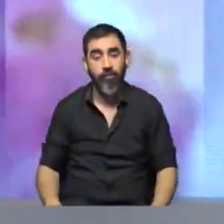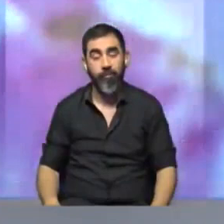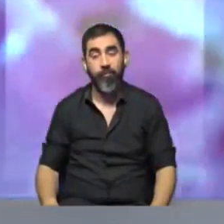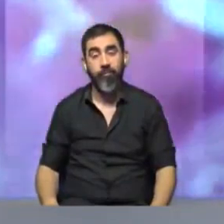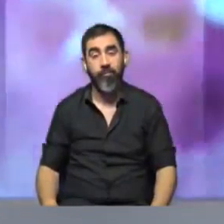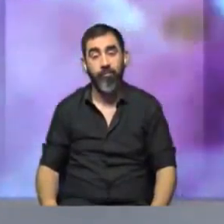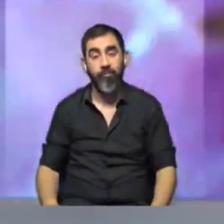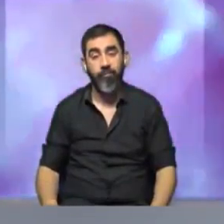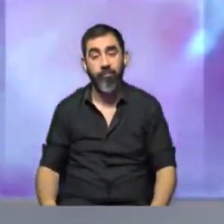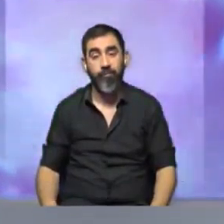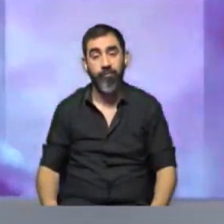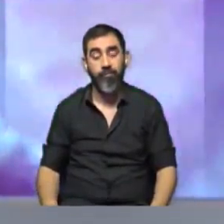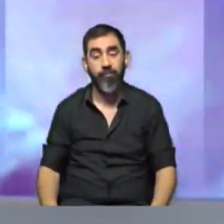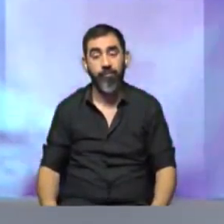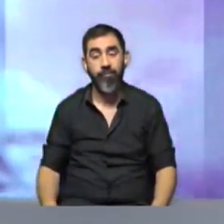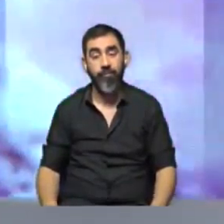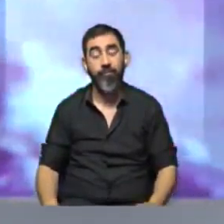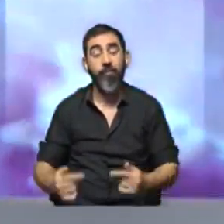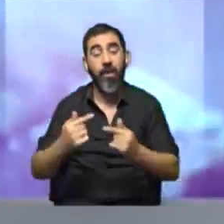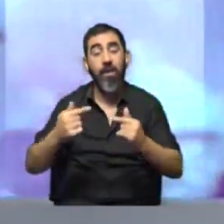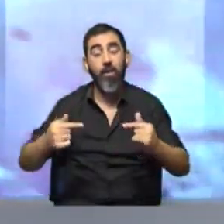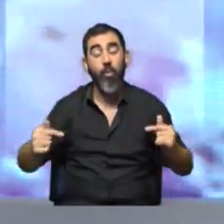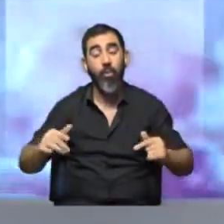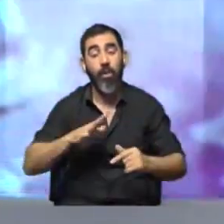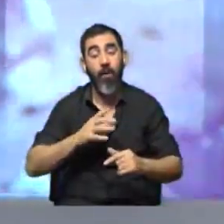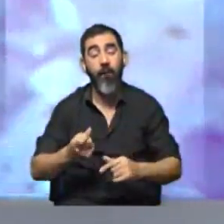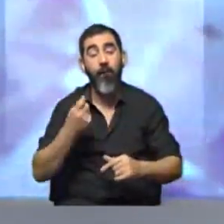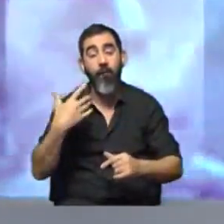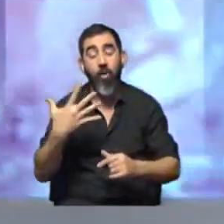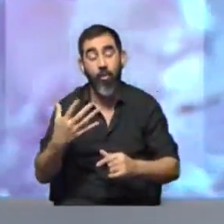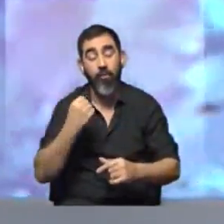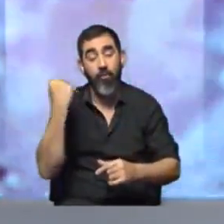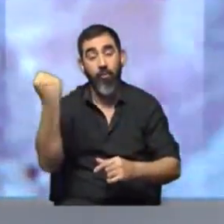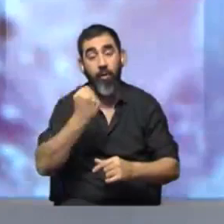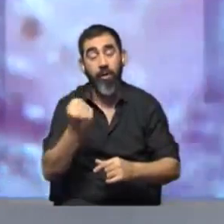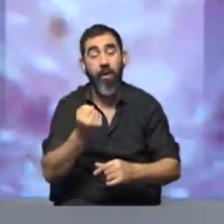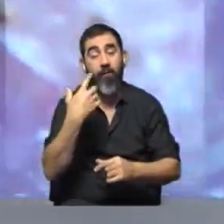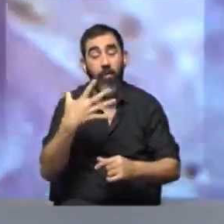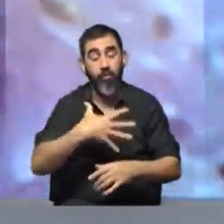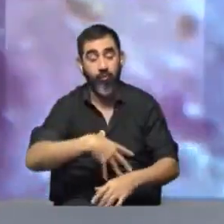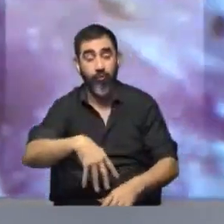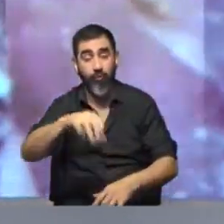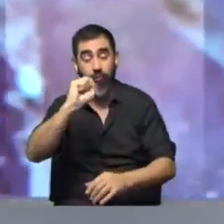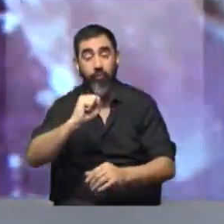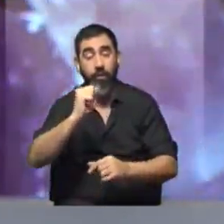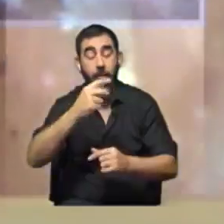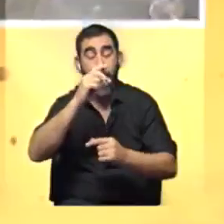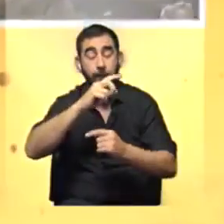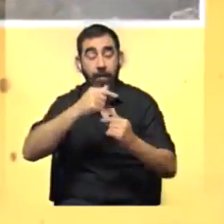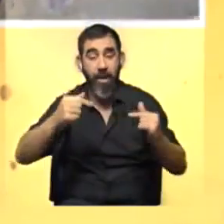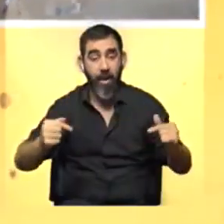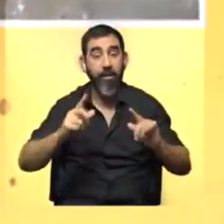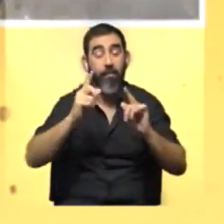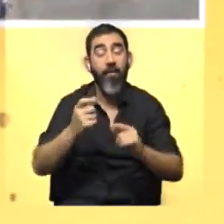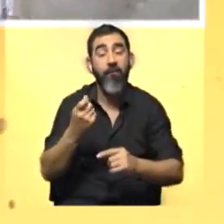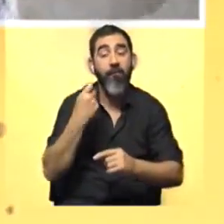importante destacar, que en este caso los recursos geológicos tienen un valor dual, el valor extraíble como recurso mineral y también el